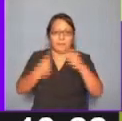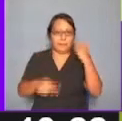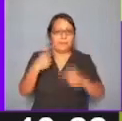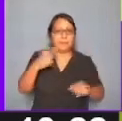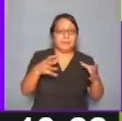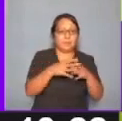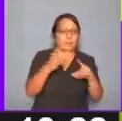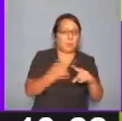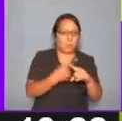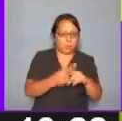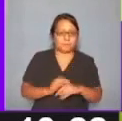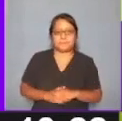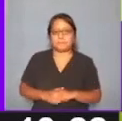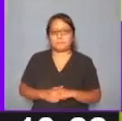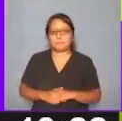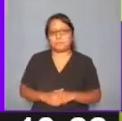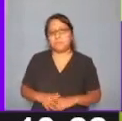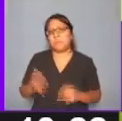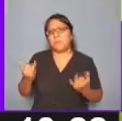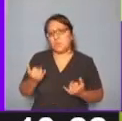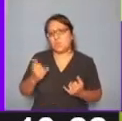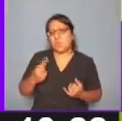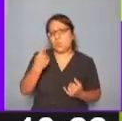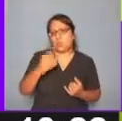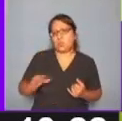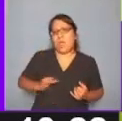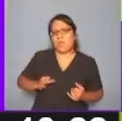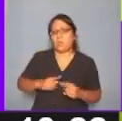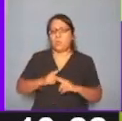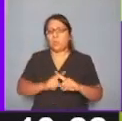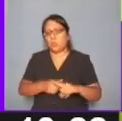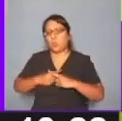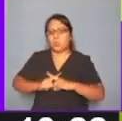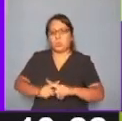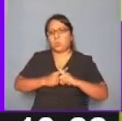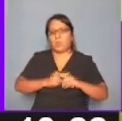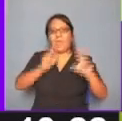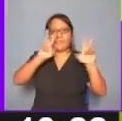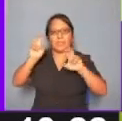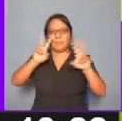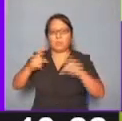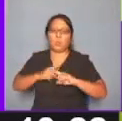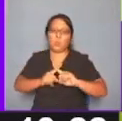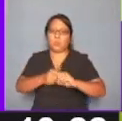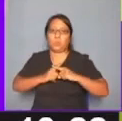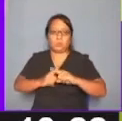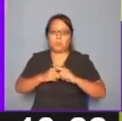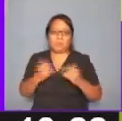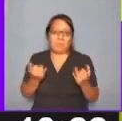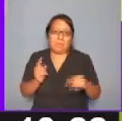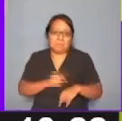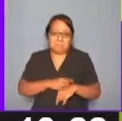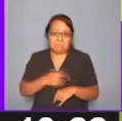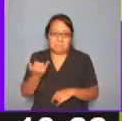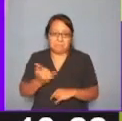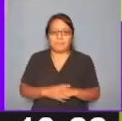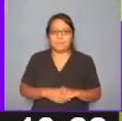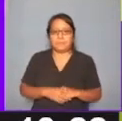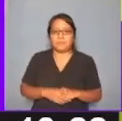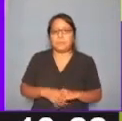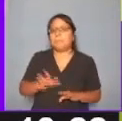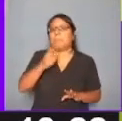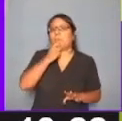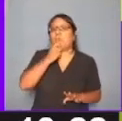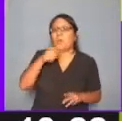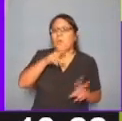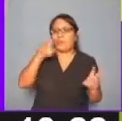partidos. Bueno, van a tener todo el año para discutir los diversos temas seguramente. Sí, sí. Por ejemplo, un tema que surgió